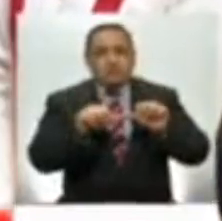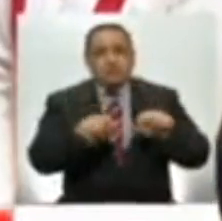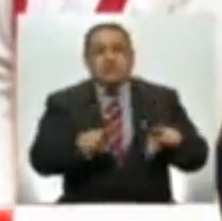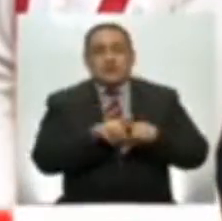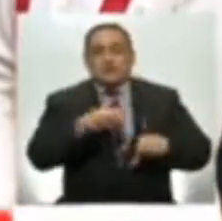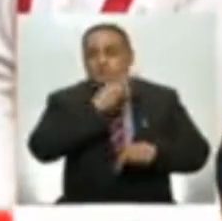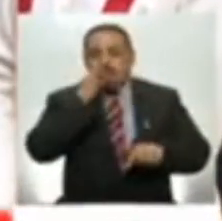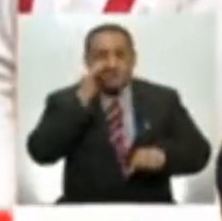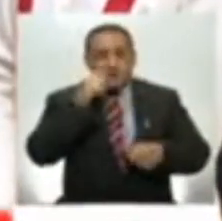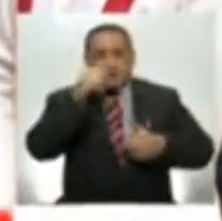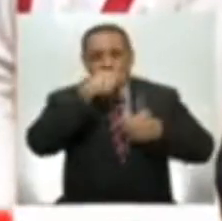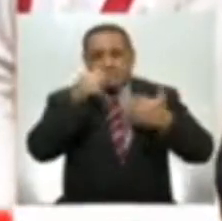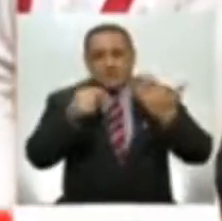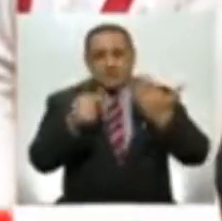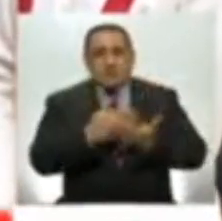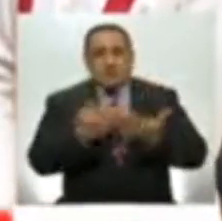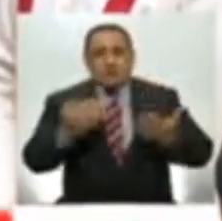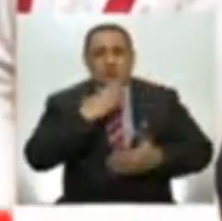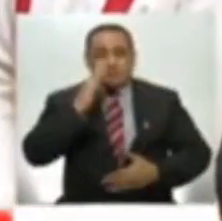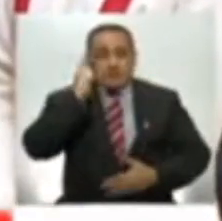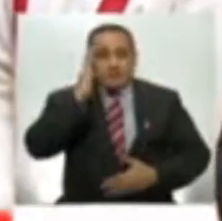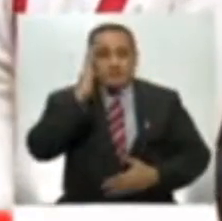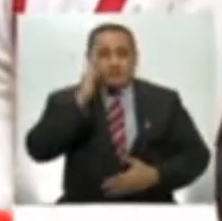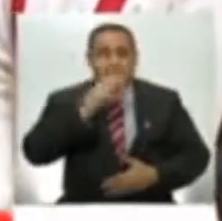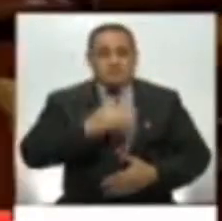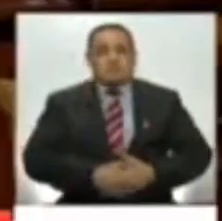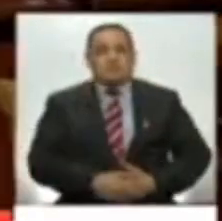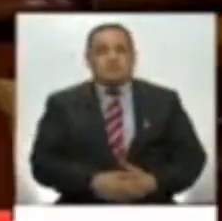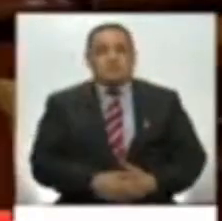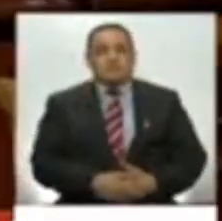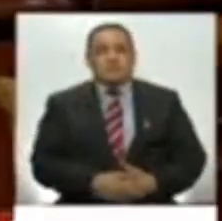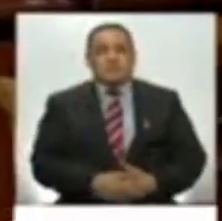y guardar secreto en los asuntos así calificados?